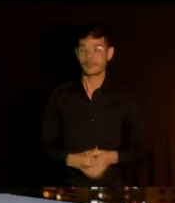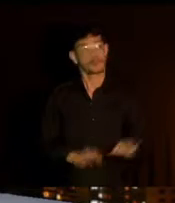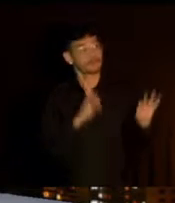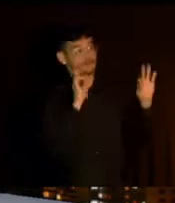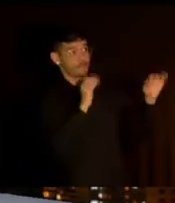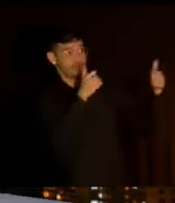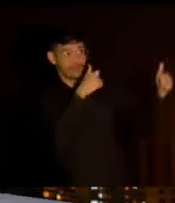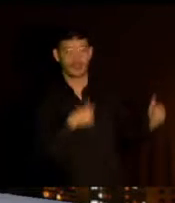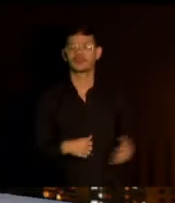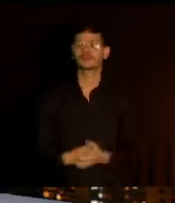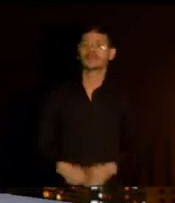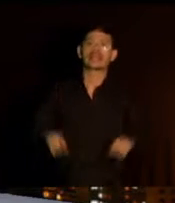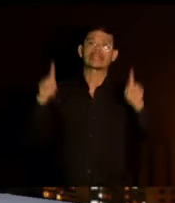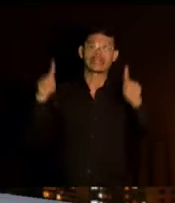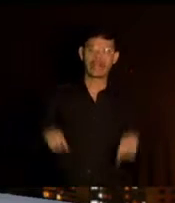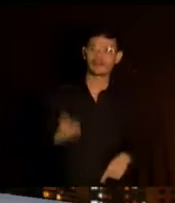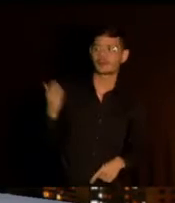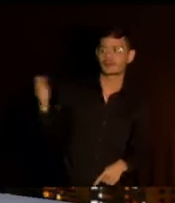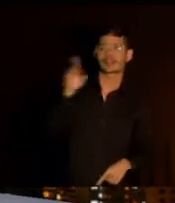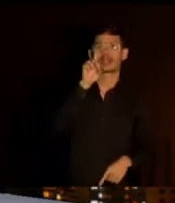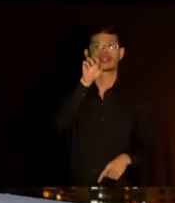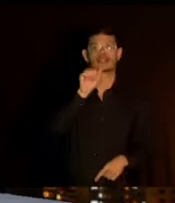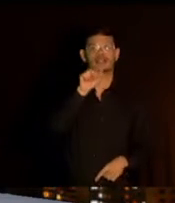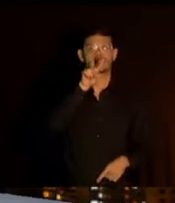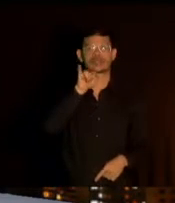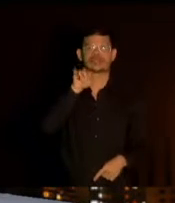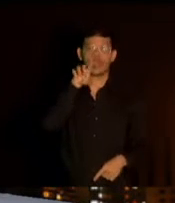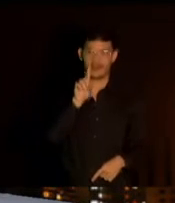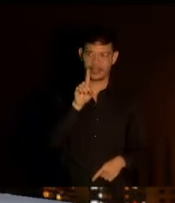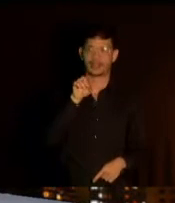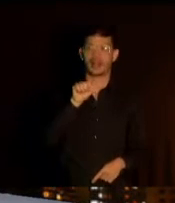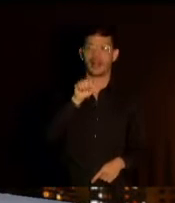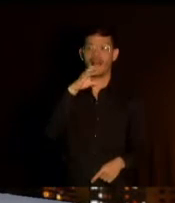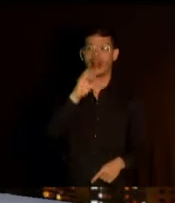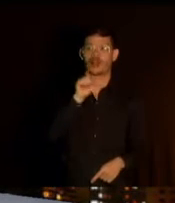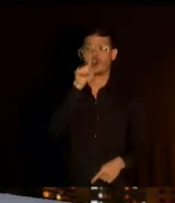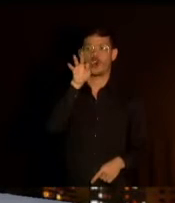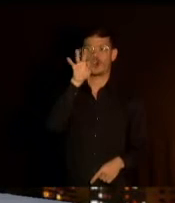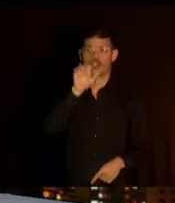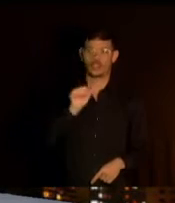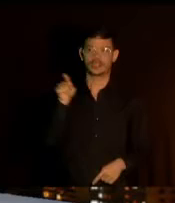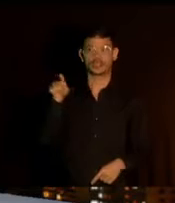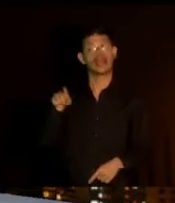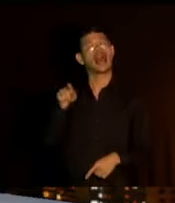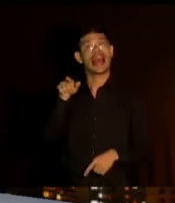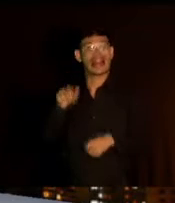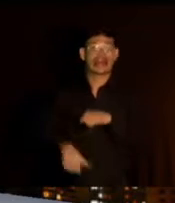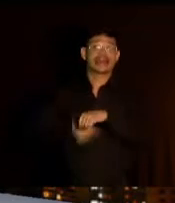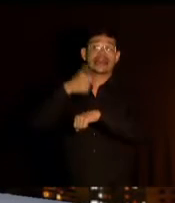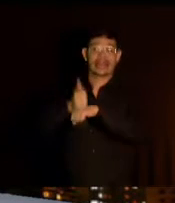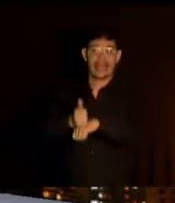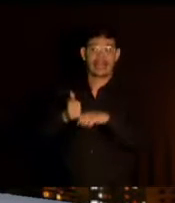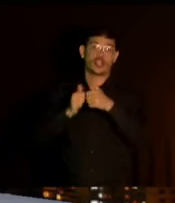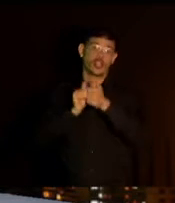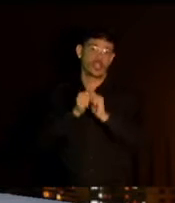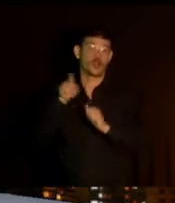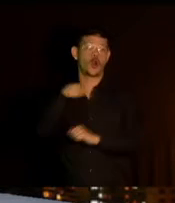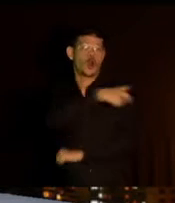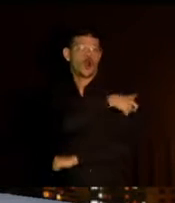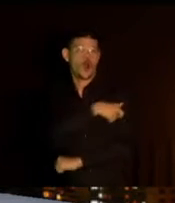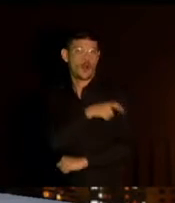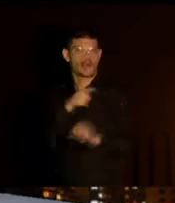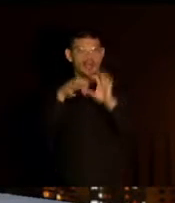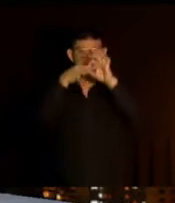David Acosta, quien es el director deportivo del Comité Paralímpico Colombiano, y pues vamos a seguir hablando con respecto a este tema, que si